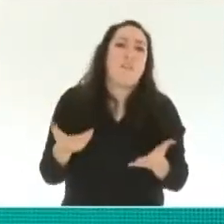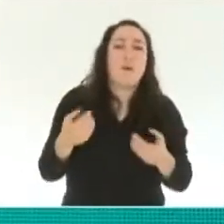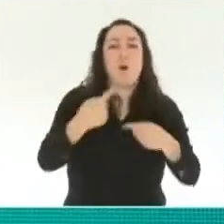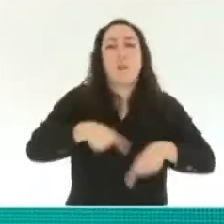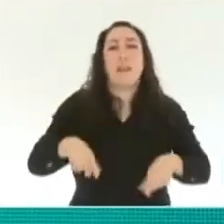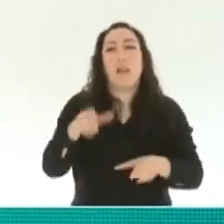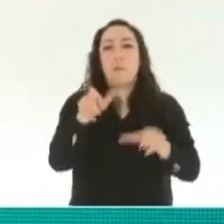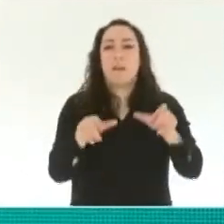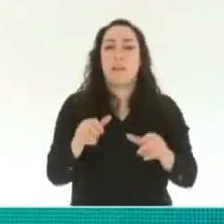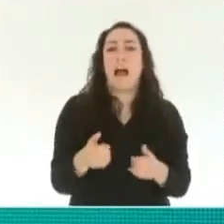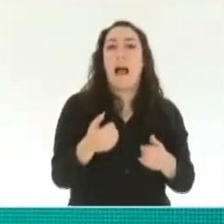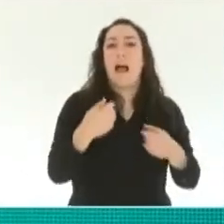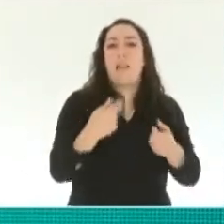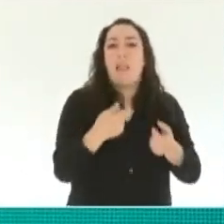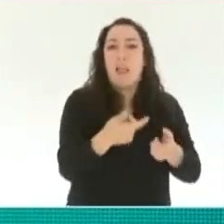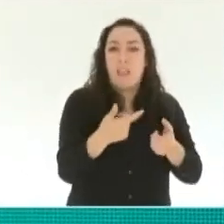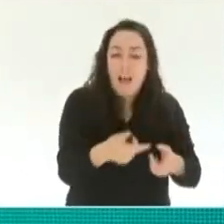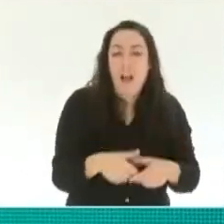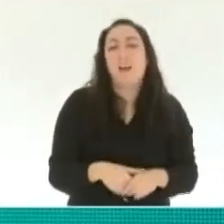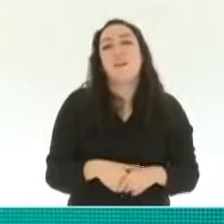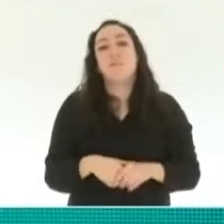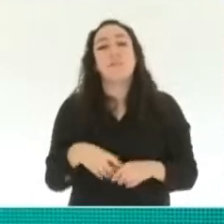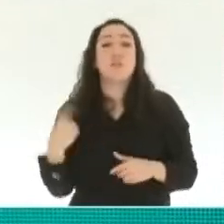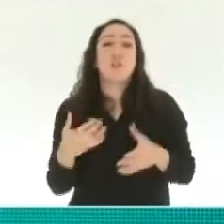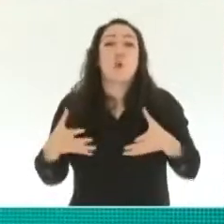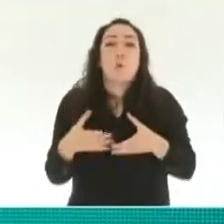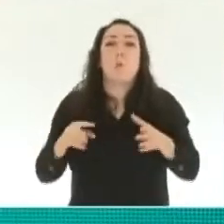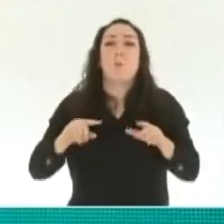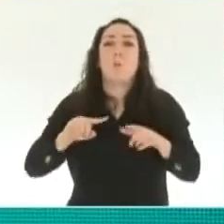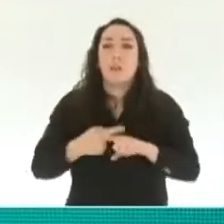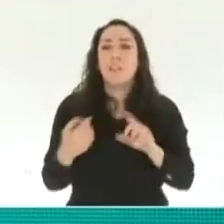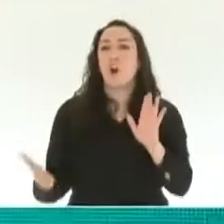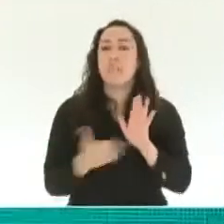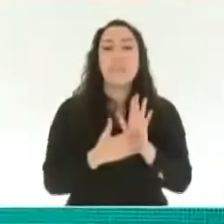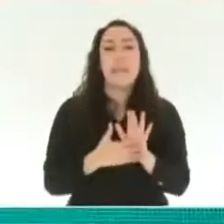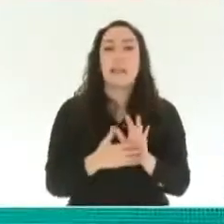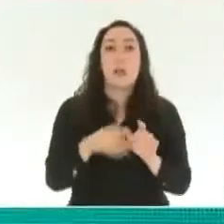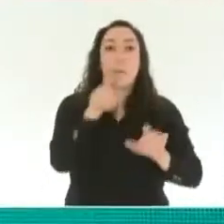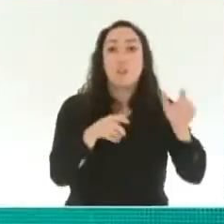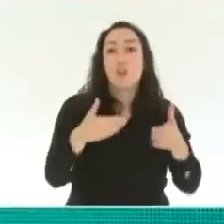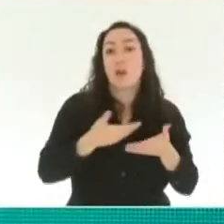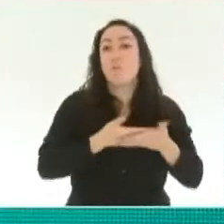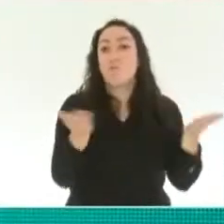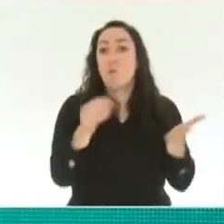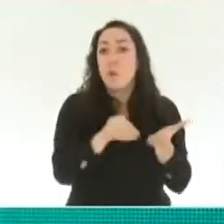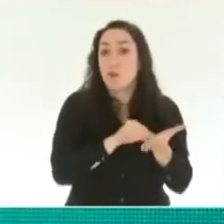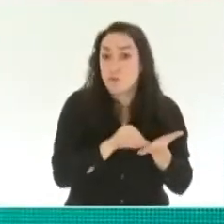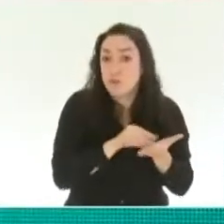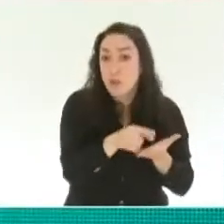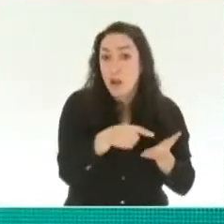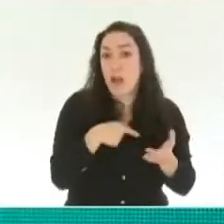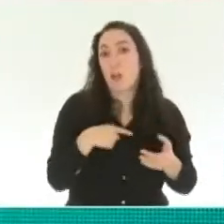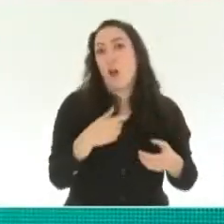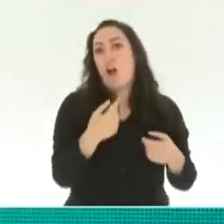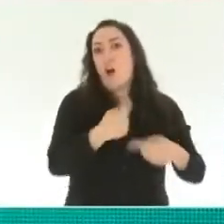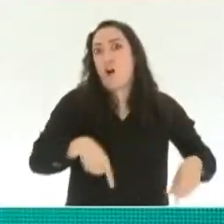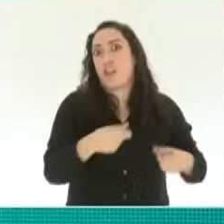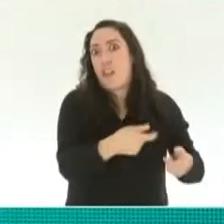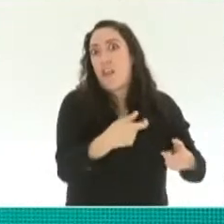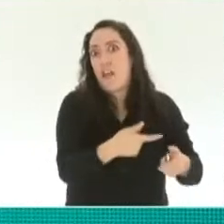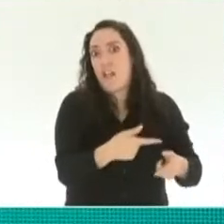privilegios. Nosotros de la izquierda siempre luchamos contra los privilegios de los funcionarios públicos, pero claro, ustedes no, por